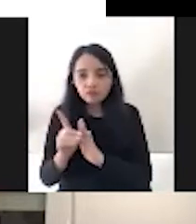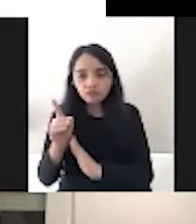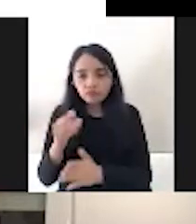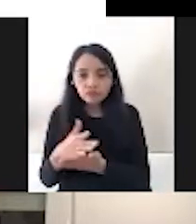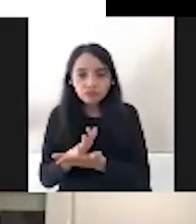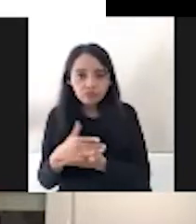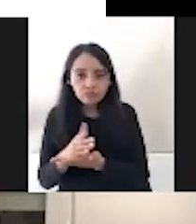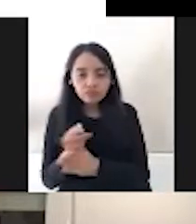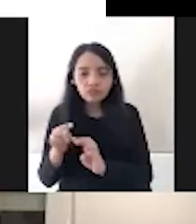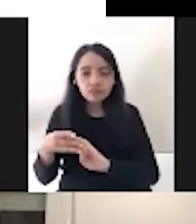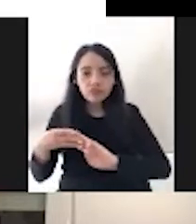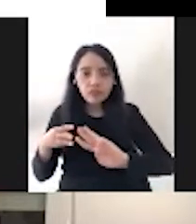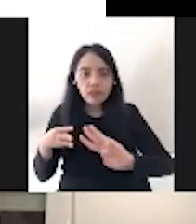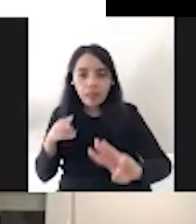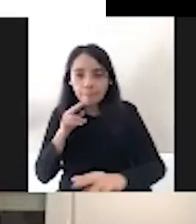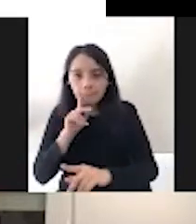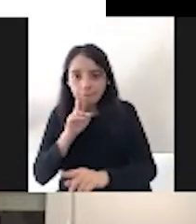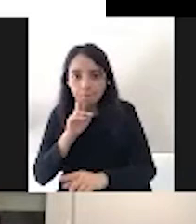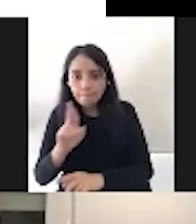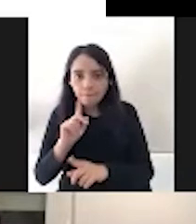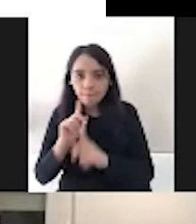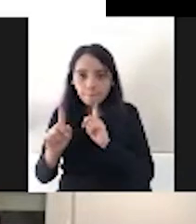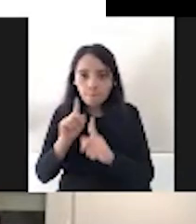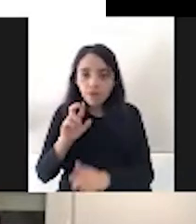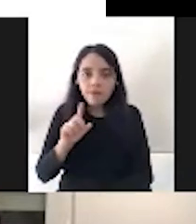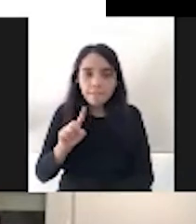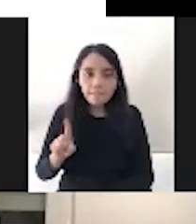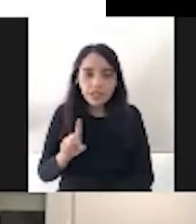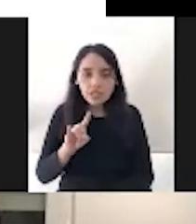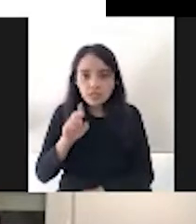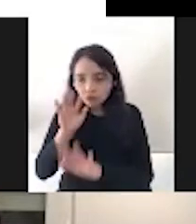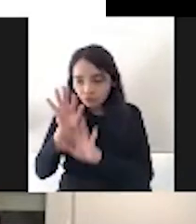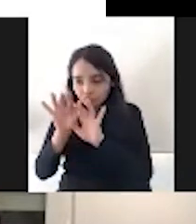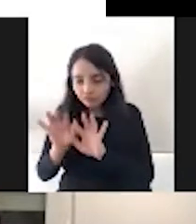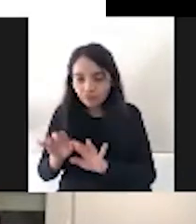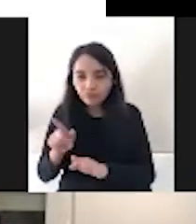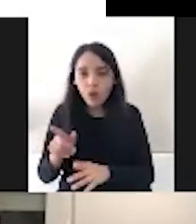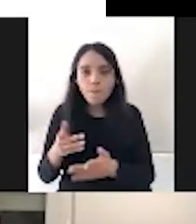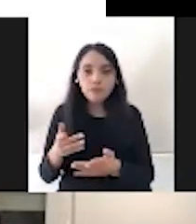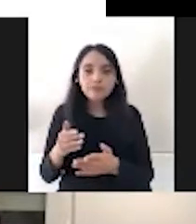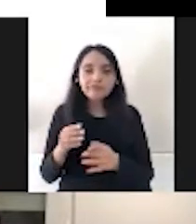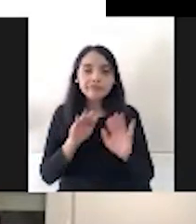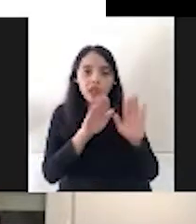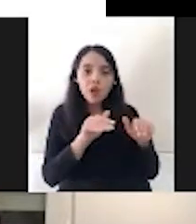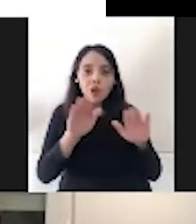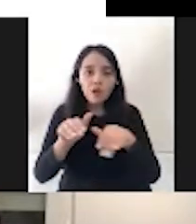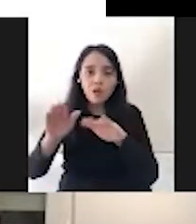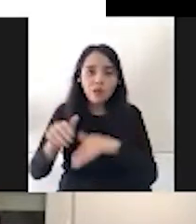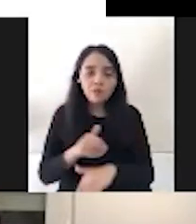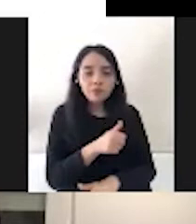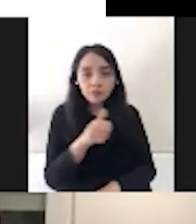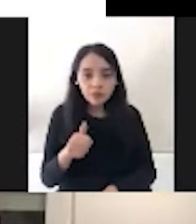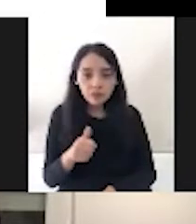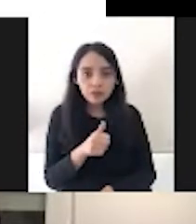metodologías para responder de buena manera a estas pruebas, homogenizando la educación, homogenizando las prácticas educativas, además de darle